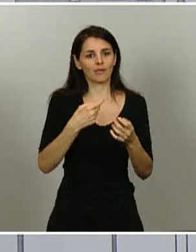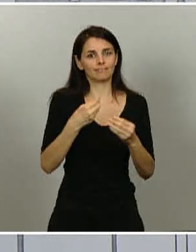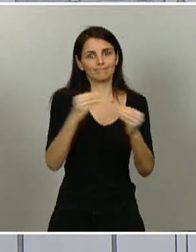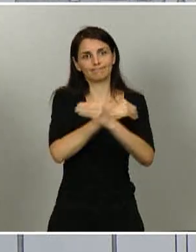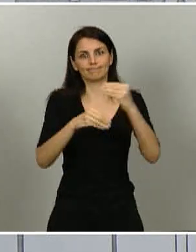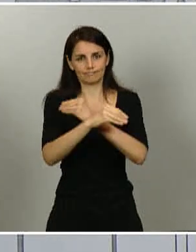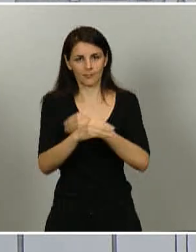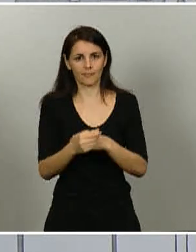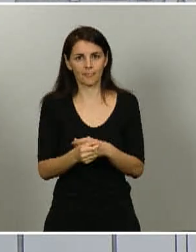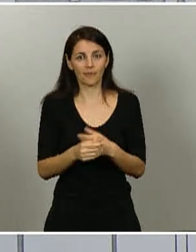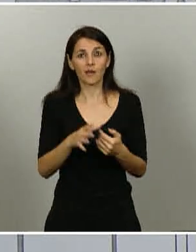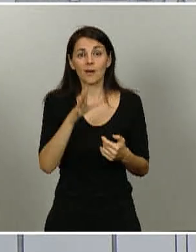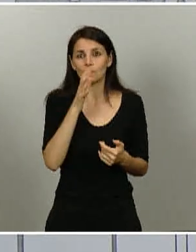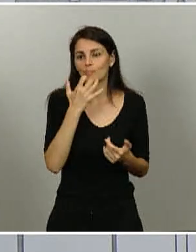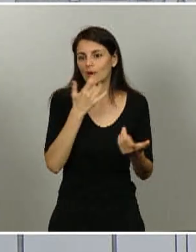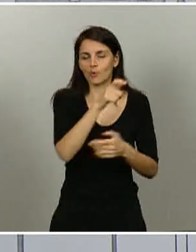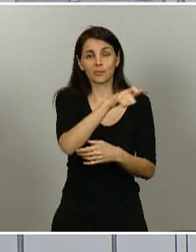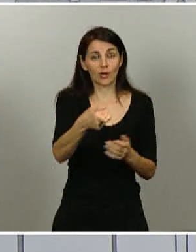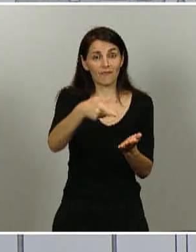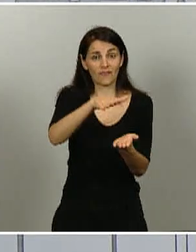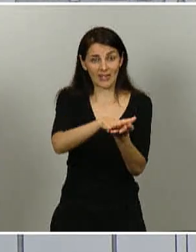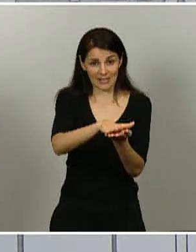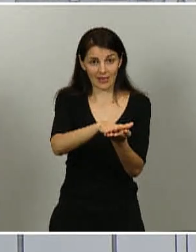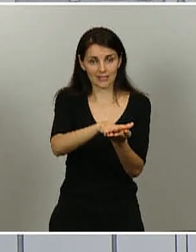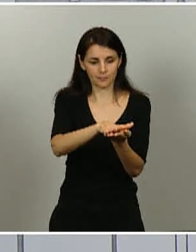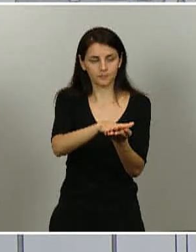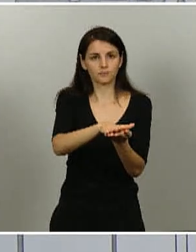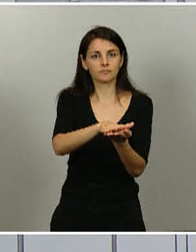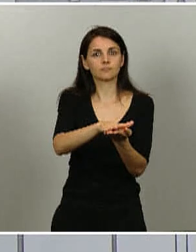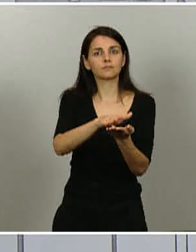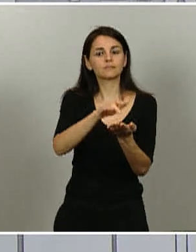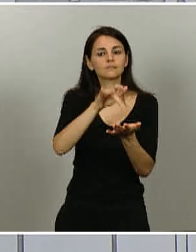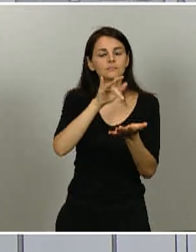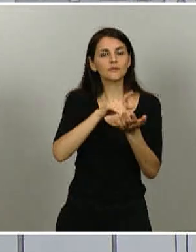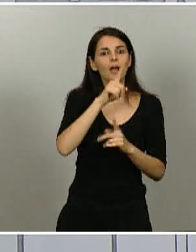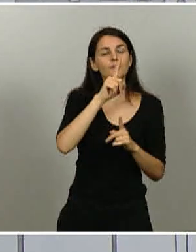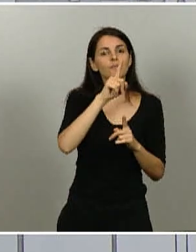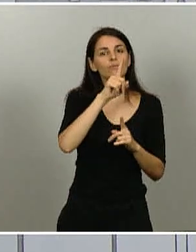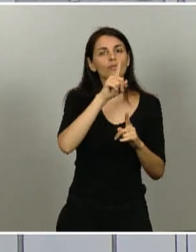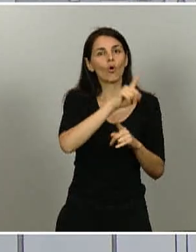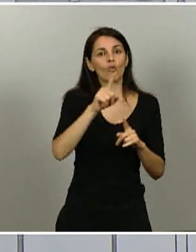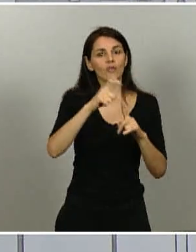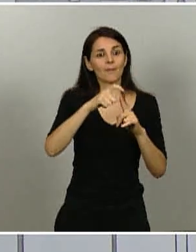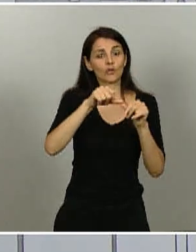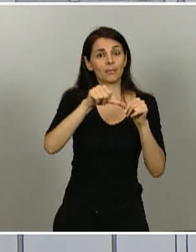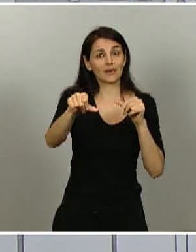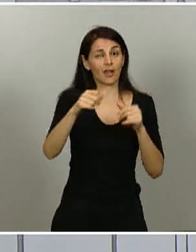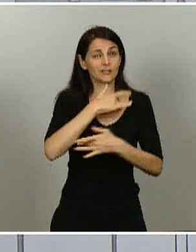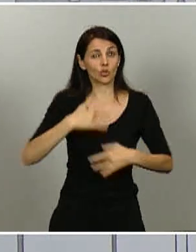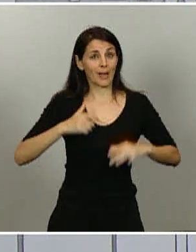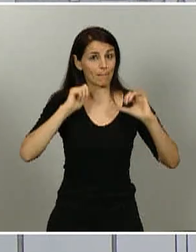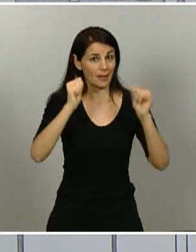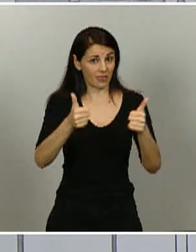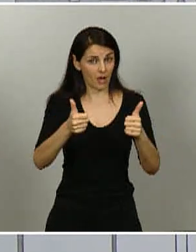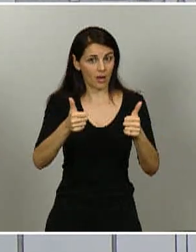a partir del 11 de mayo, sino en los fallecidos que habían iniciado síntomas previamente, pero que pudieron